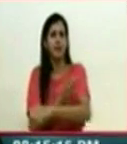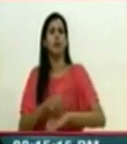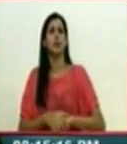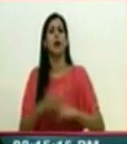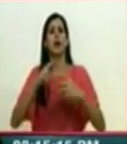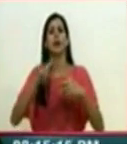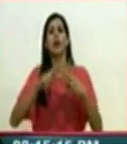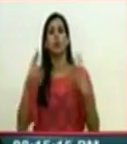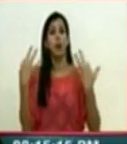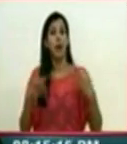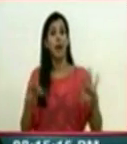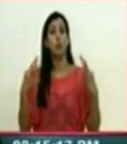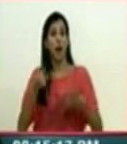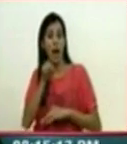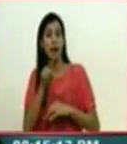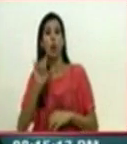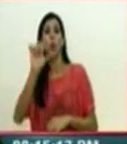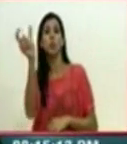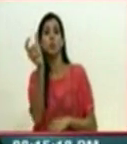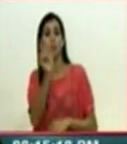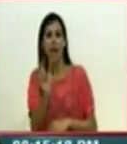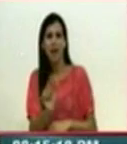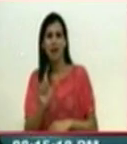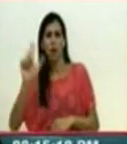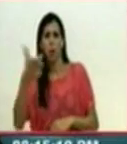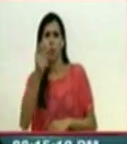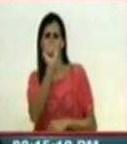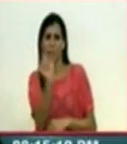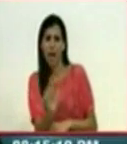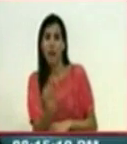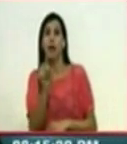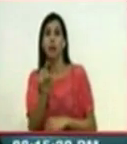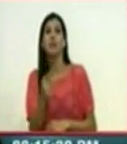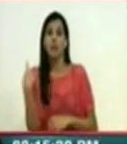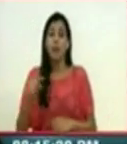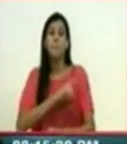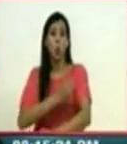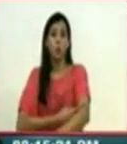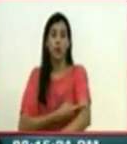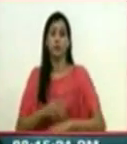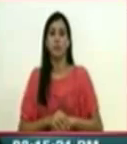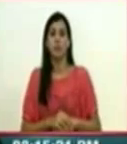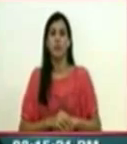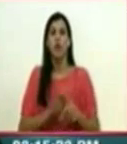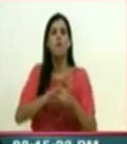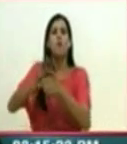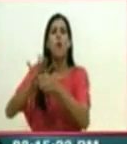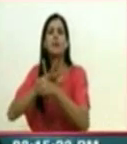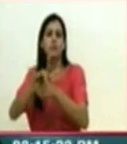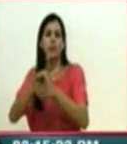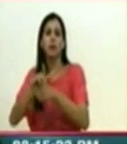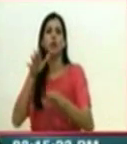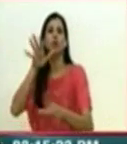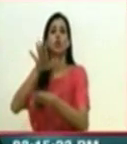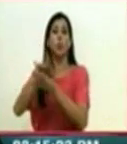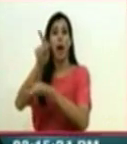recursos naturales en Guyana. Y tiene posiciones de poder definitiva, de lobby, de influencia sobre